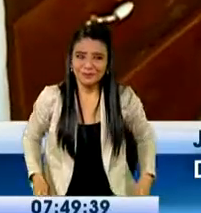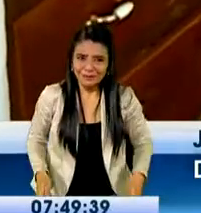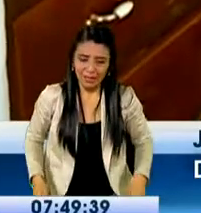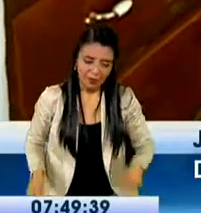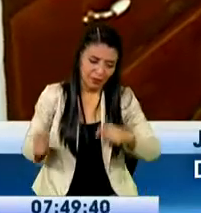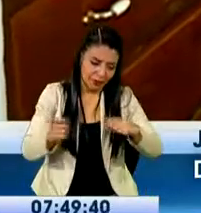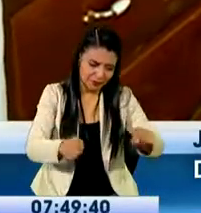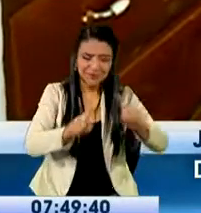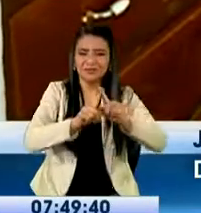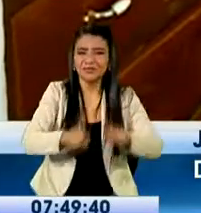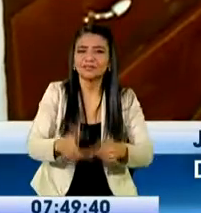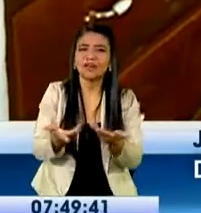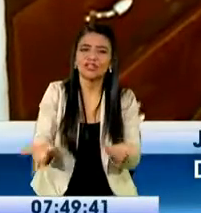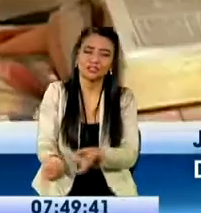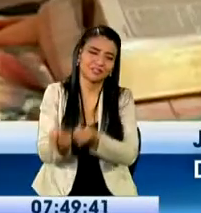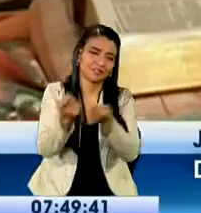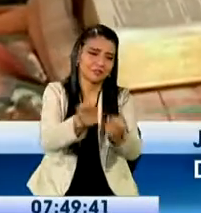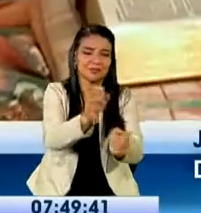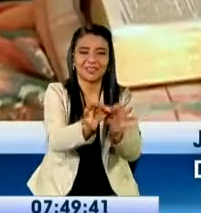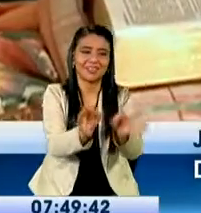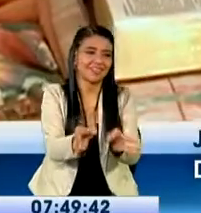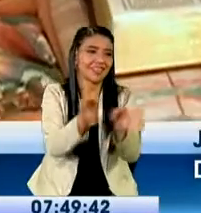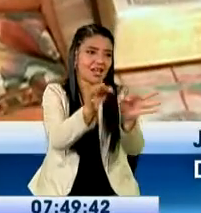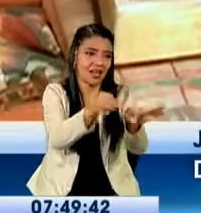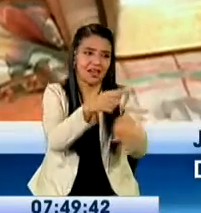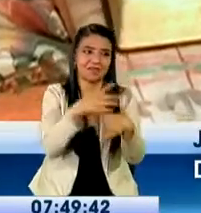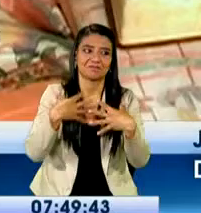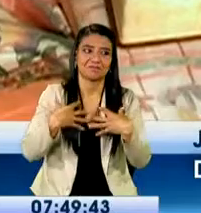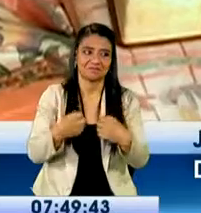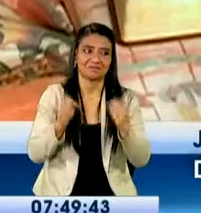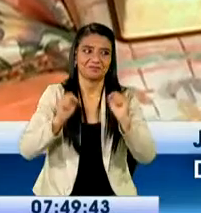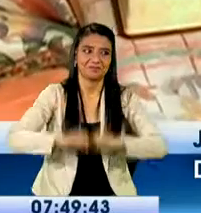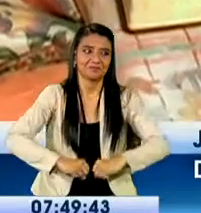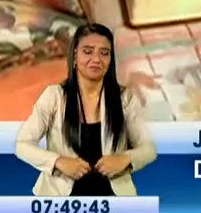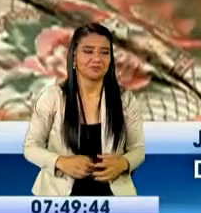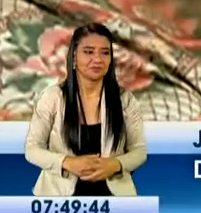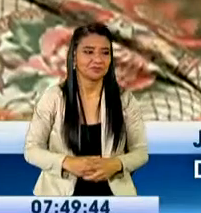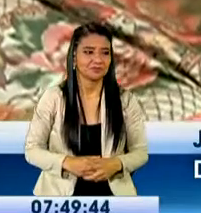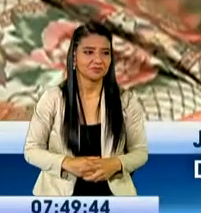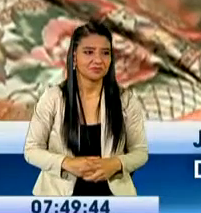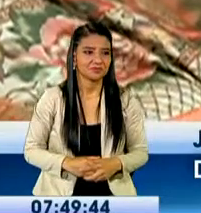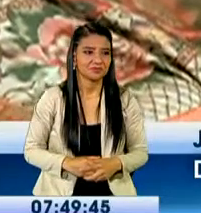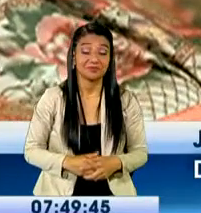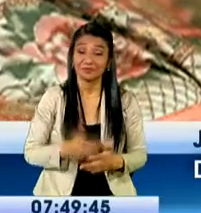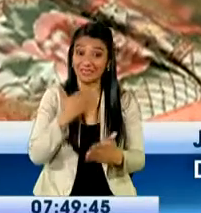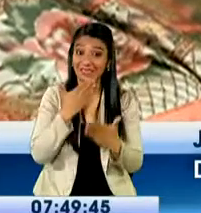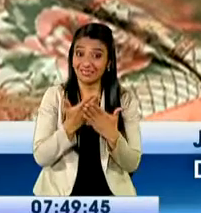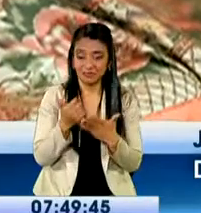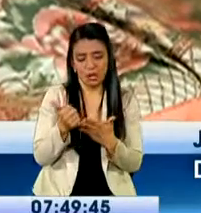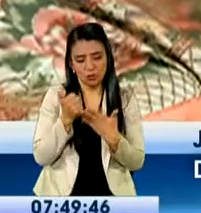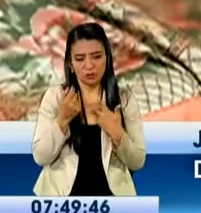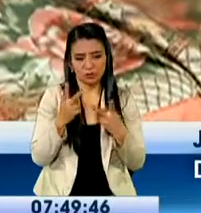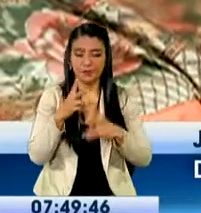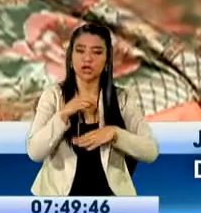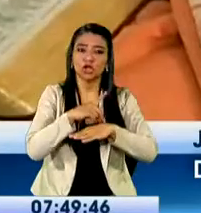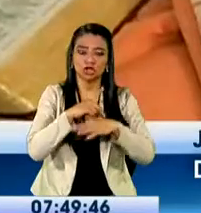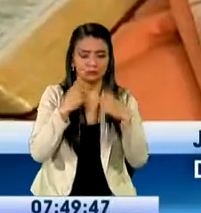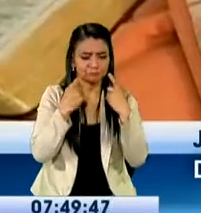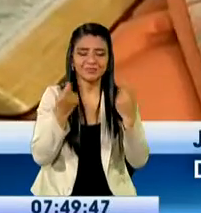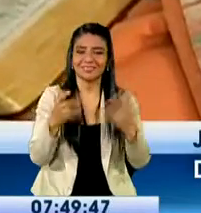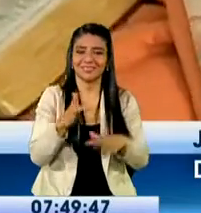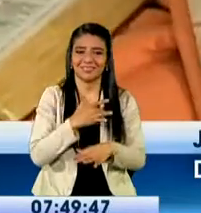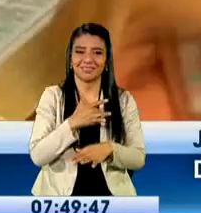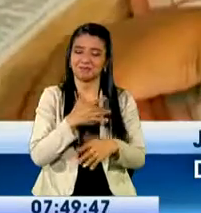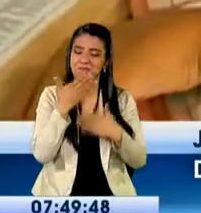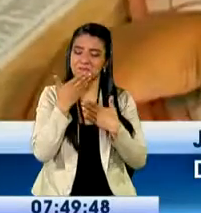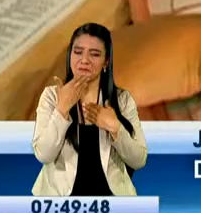otra serie de implementos necesarios para la recuperación de este joven. Y gracias a esta ayuda y los controles médicos, se siente mucho mejor,